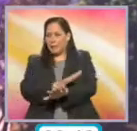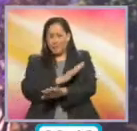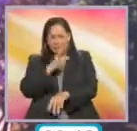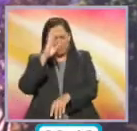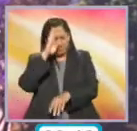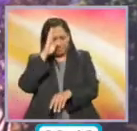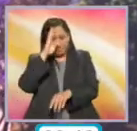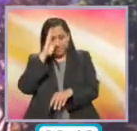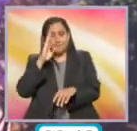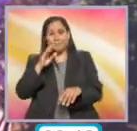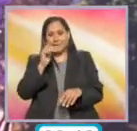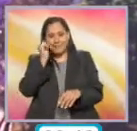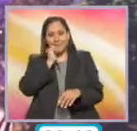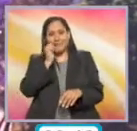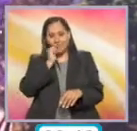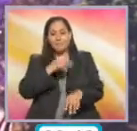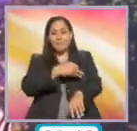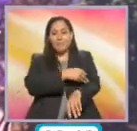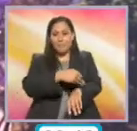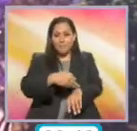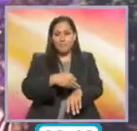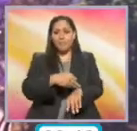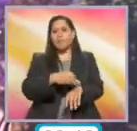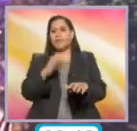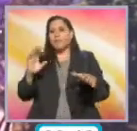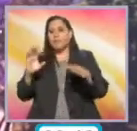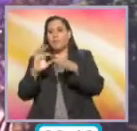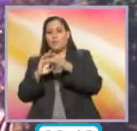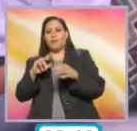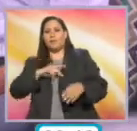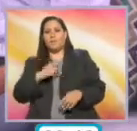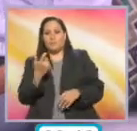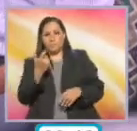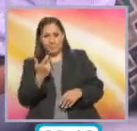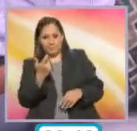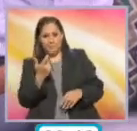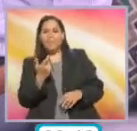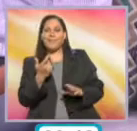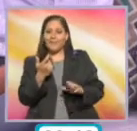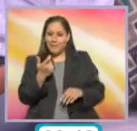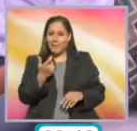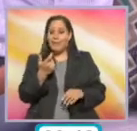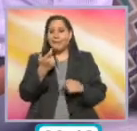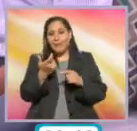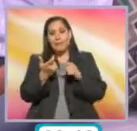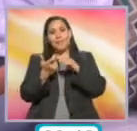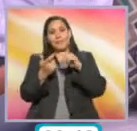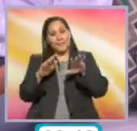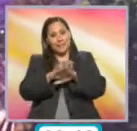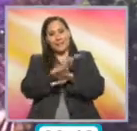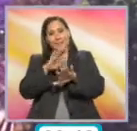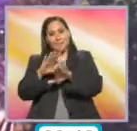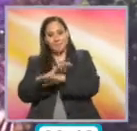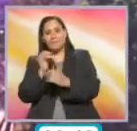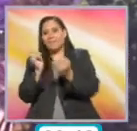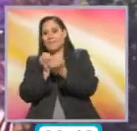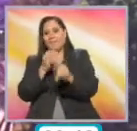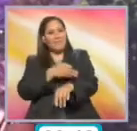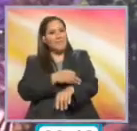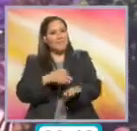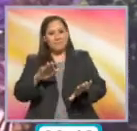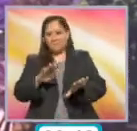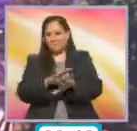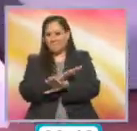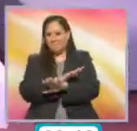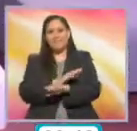porque aparte la economía, siempre está, la familia está relacionada con nuestra economía, ¿no? Entonces, claro, la economía está cambiando y al mismo tiempo está cambiando la familia. Nos